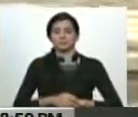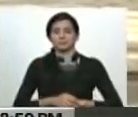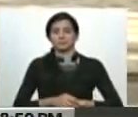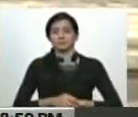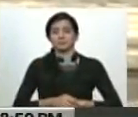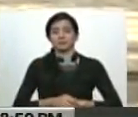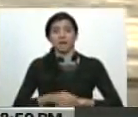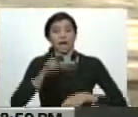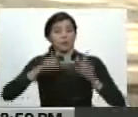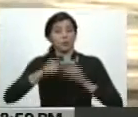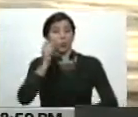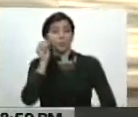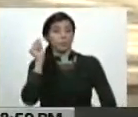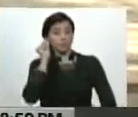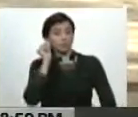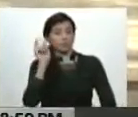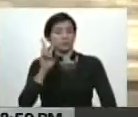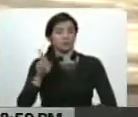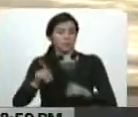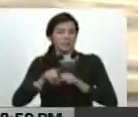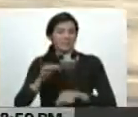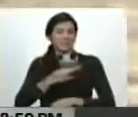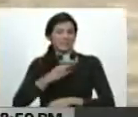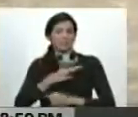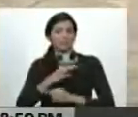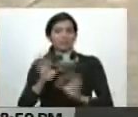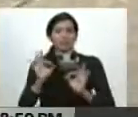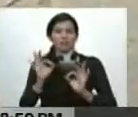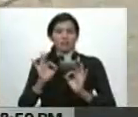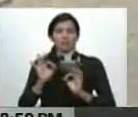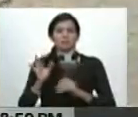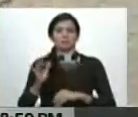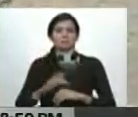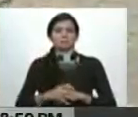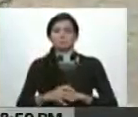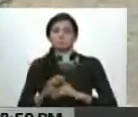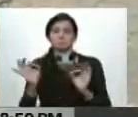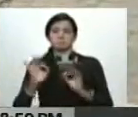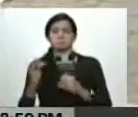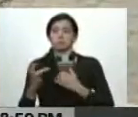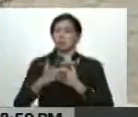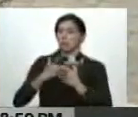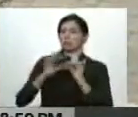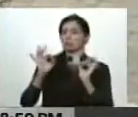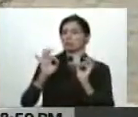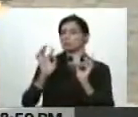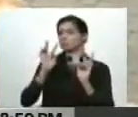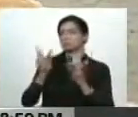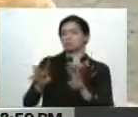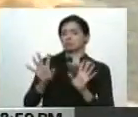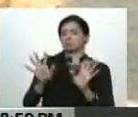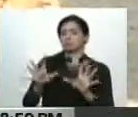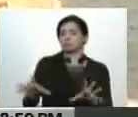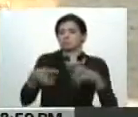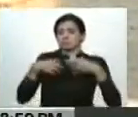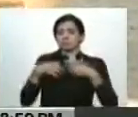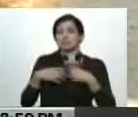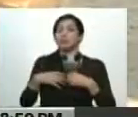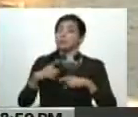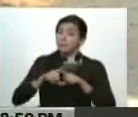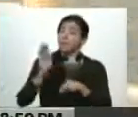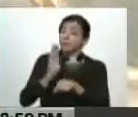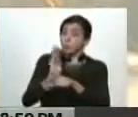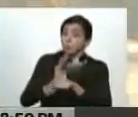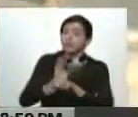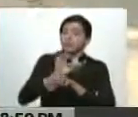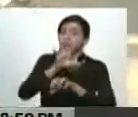Existen venezolanos como el señor Ociel, que aún no ha sido tocado por la Misión Nevado, pero ello no ha sido impedimento para cuidar a Bruce y Demi,